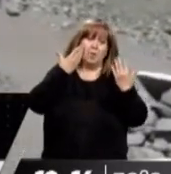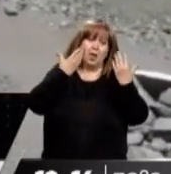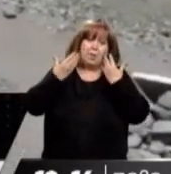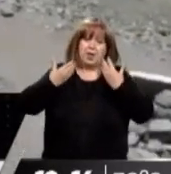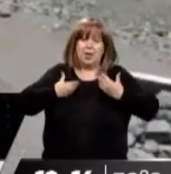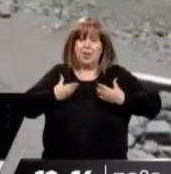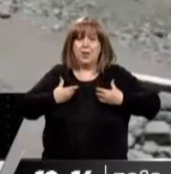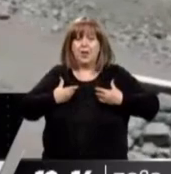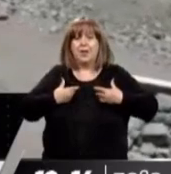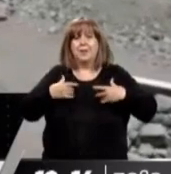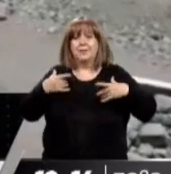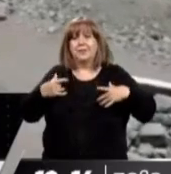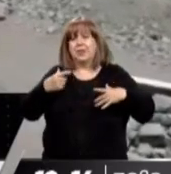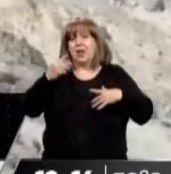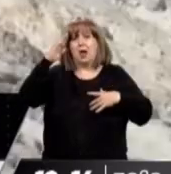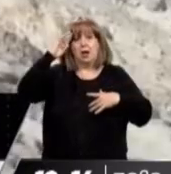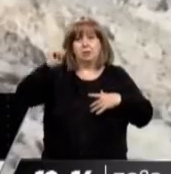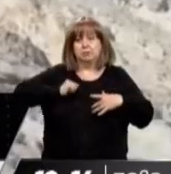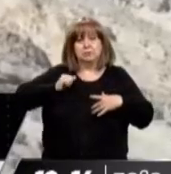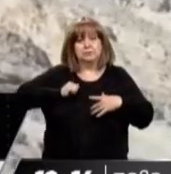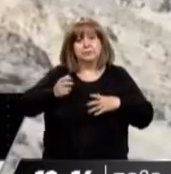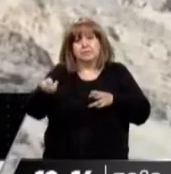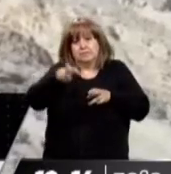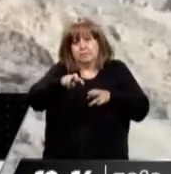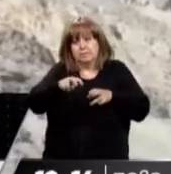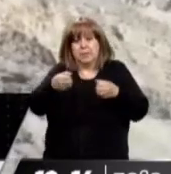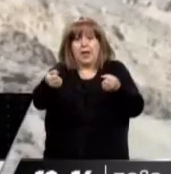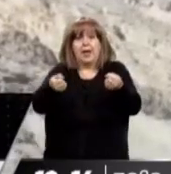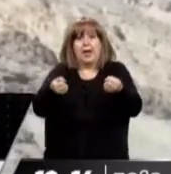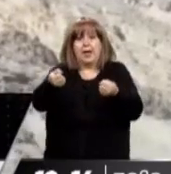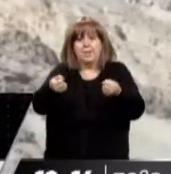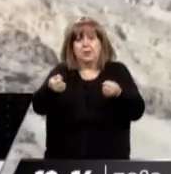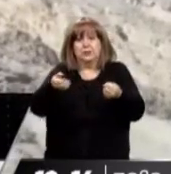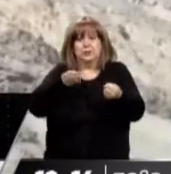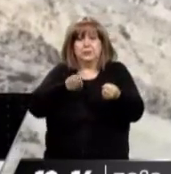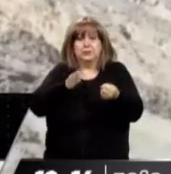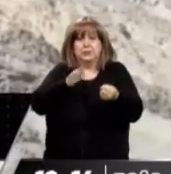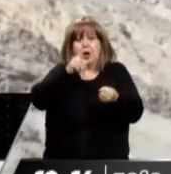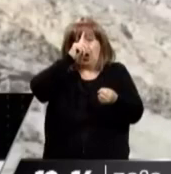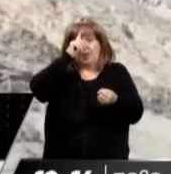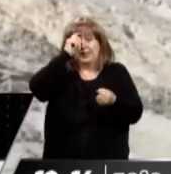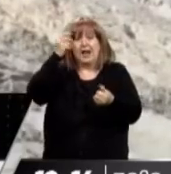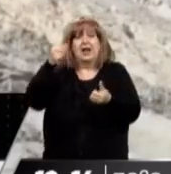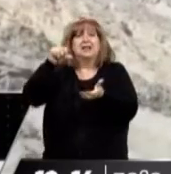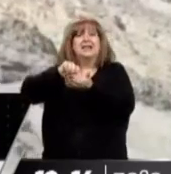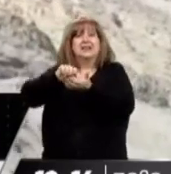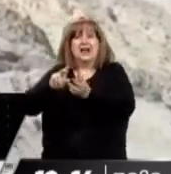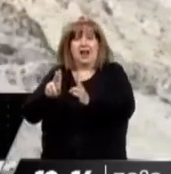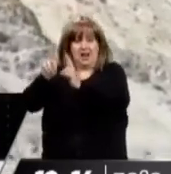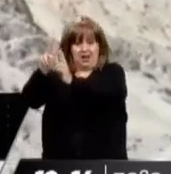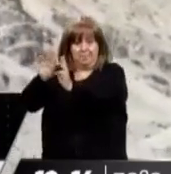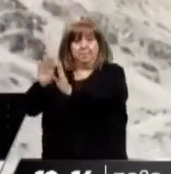movilidad de Gendarmería Nacional, hasta el hospital central. Eso fue hoy día. Ayer tuvimos que evacuar